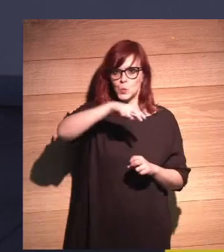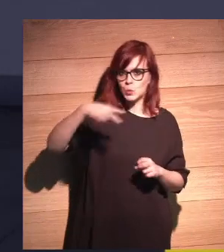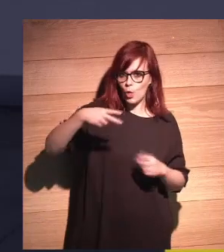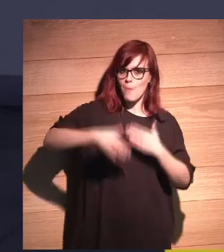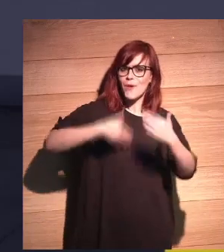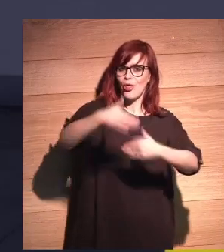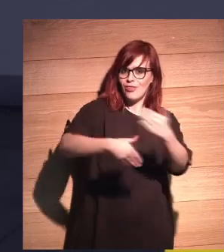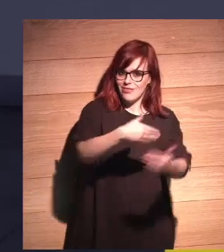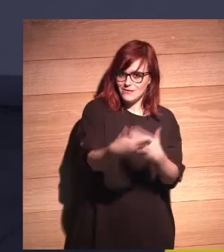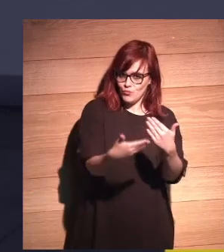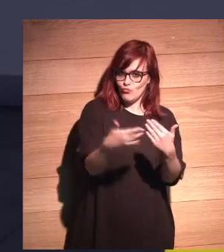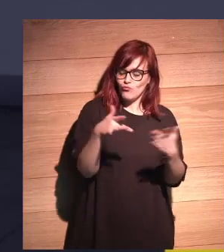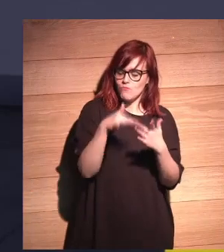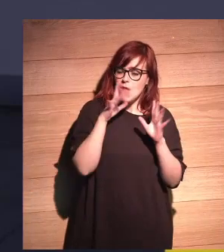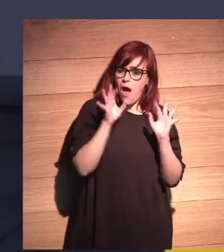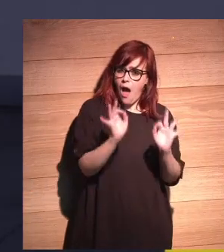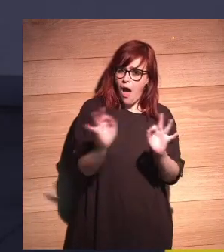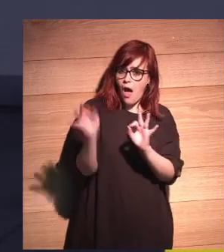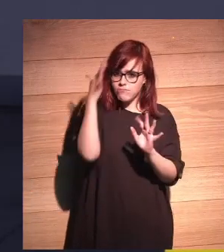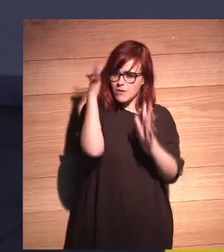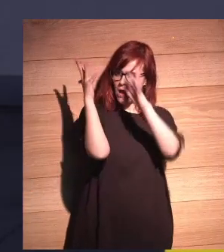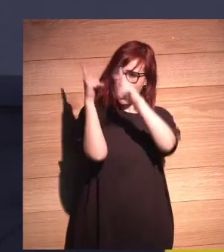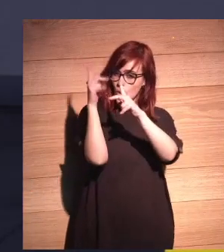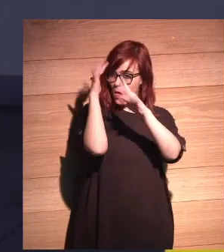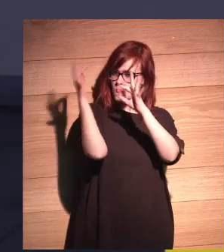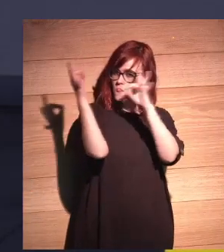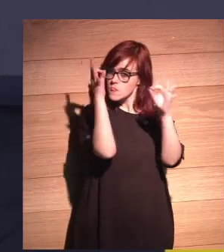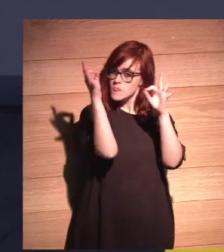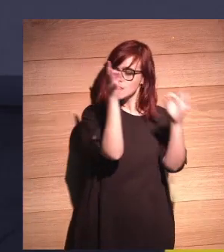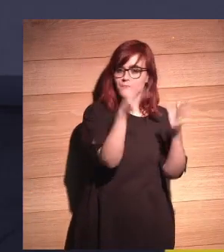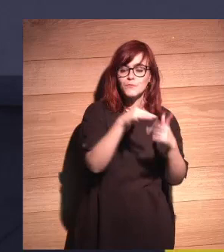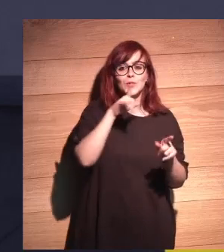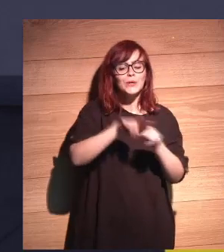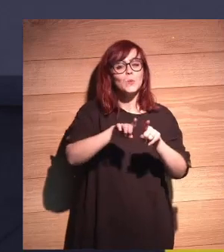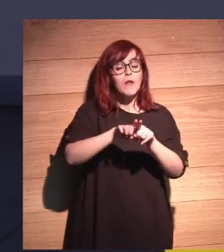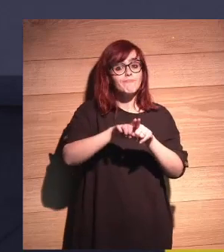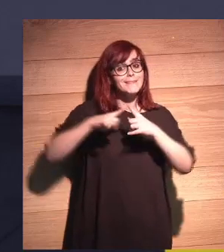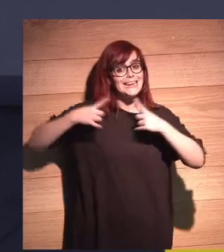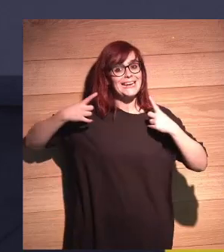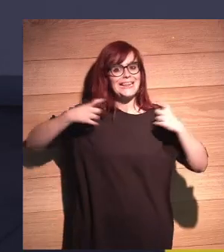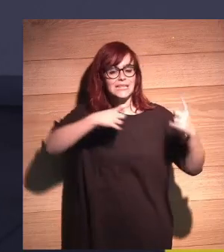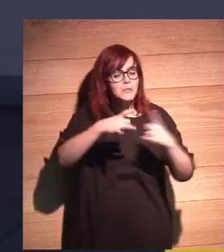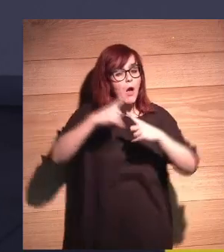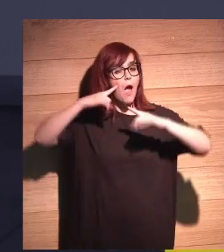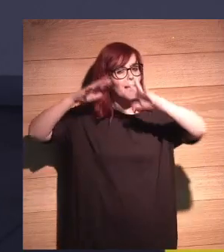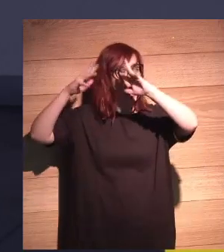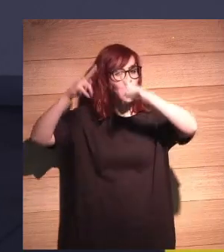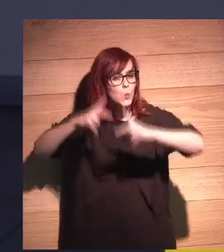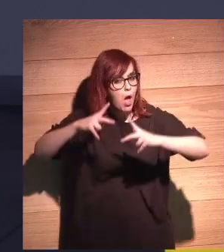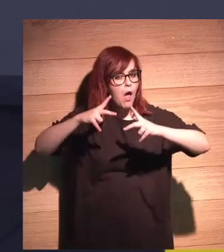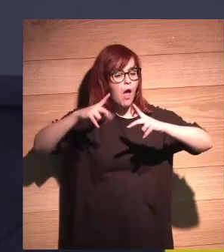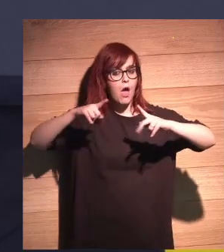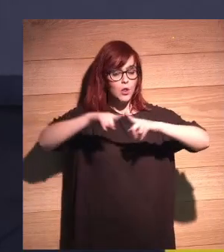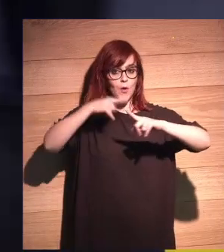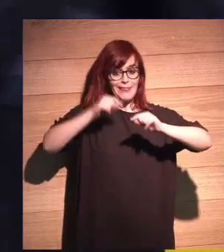un procesamiento muy preciso de cálculos físicos en los cuales estamos calculando